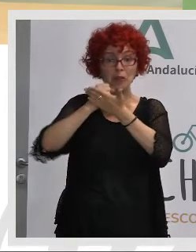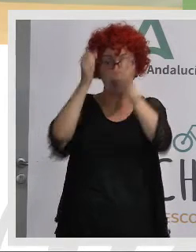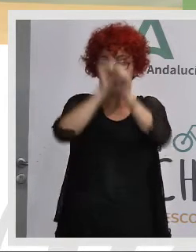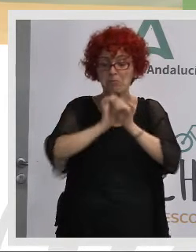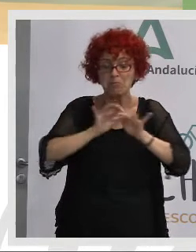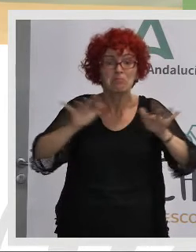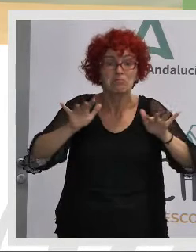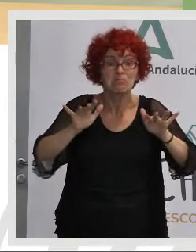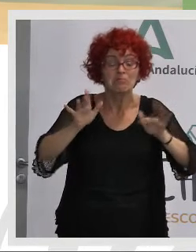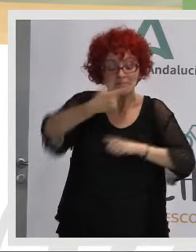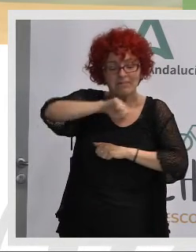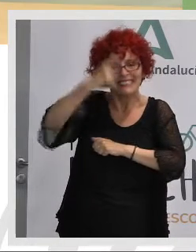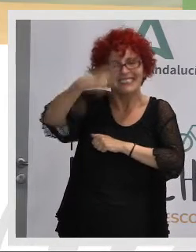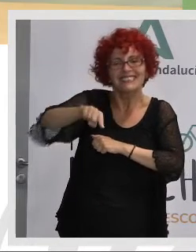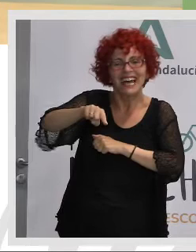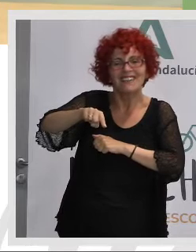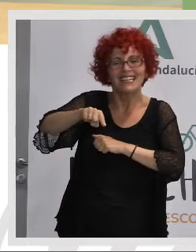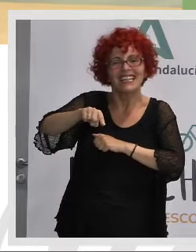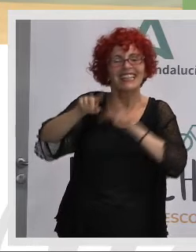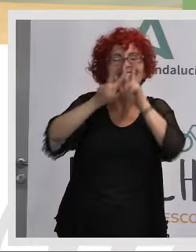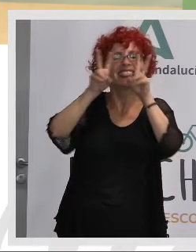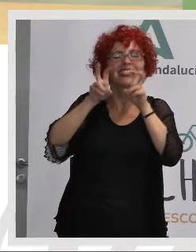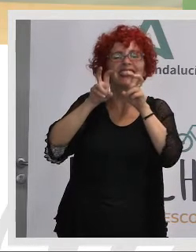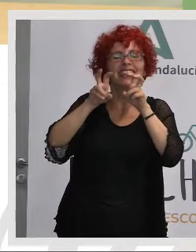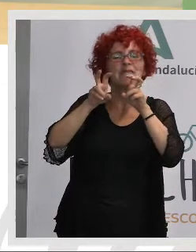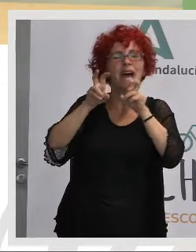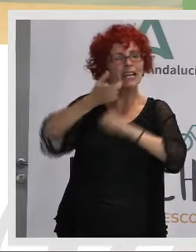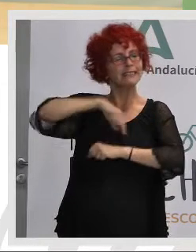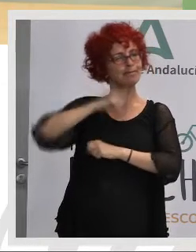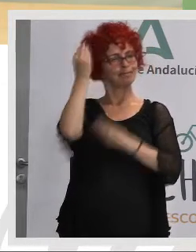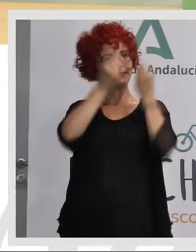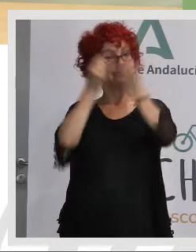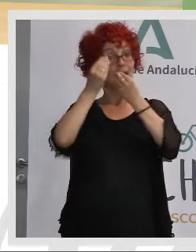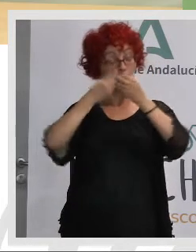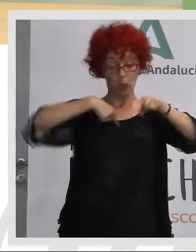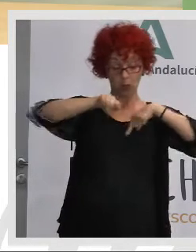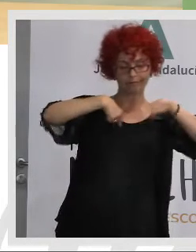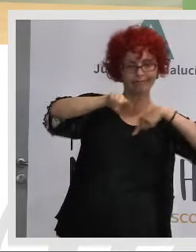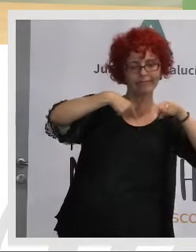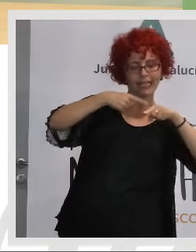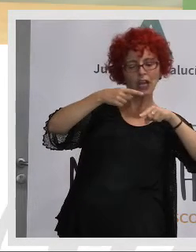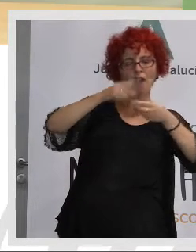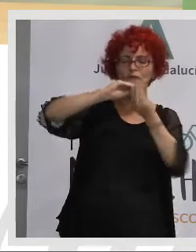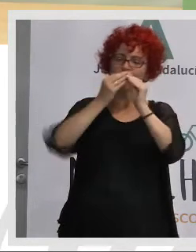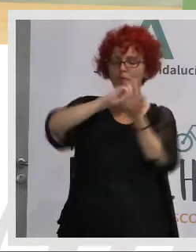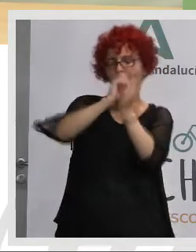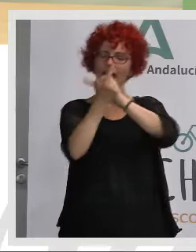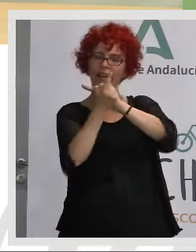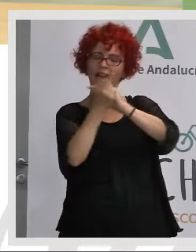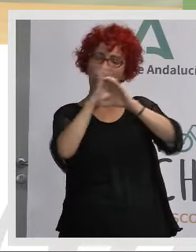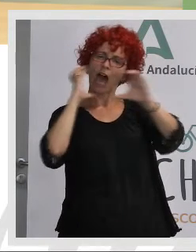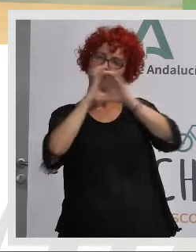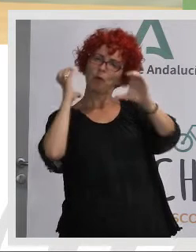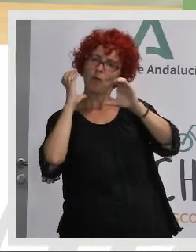de tener en cuenta, como ya lo sabéis, que si fomentamos el uso del transporte público, si cogemos el autobús,